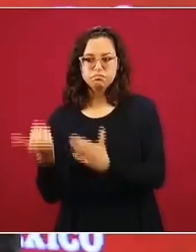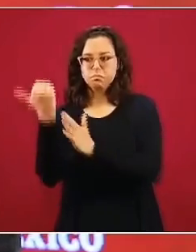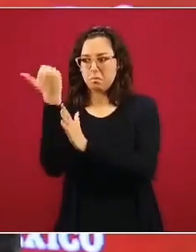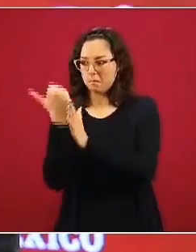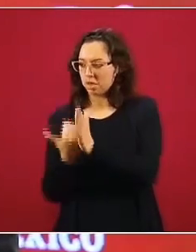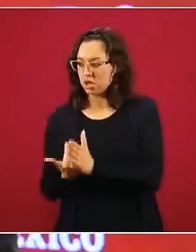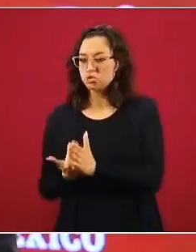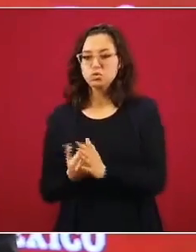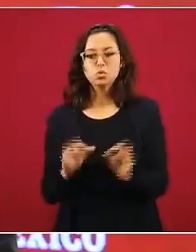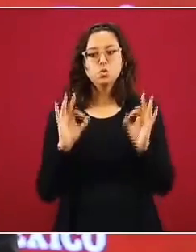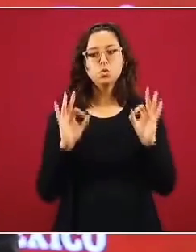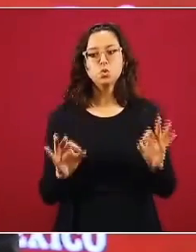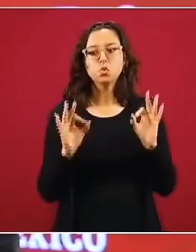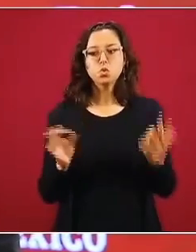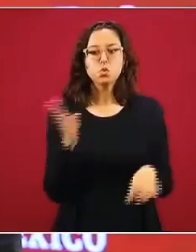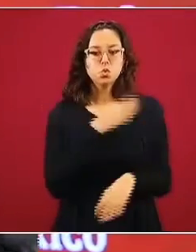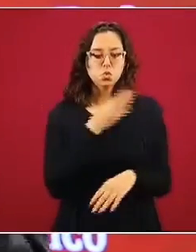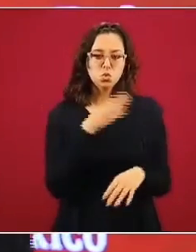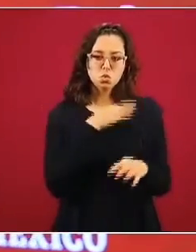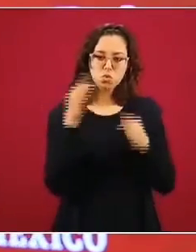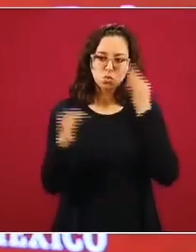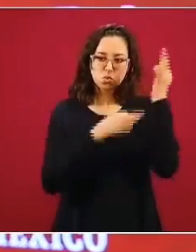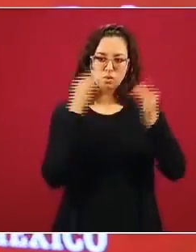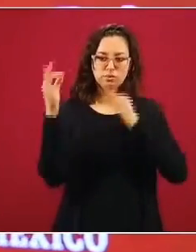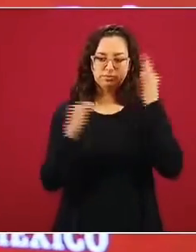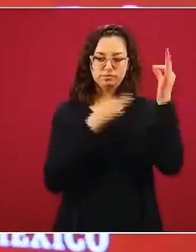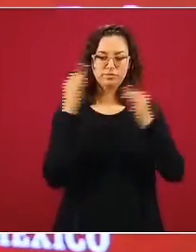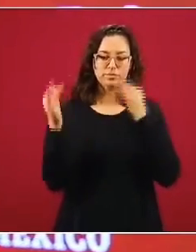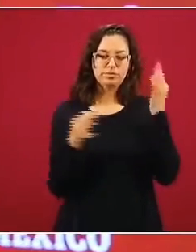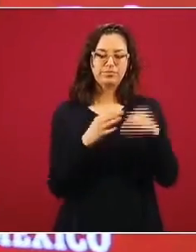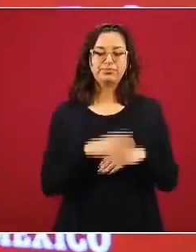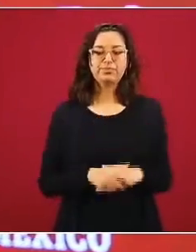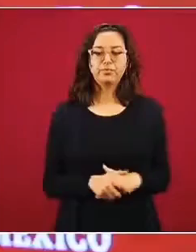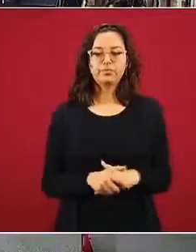una muy buena noticia. Aquí